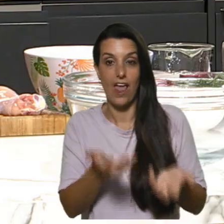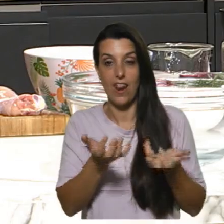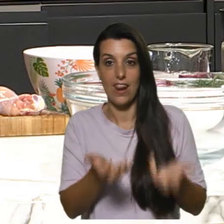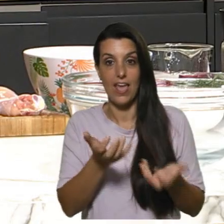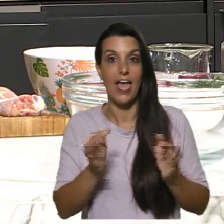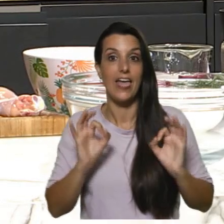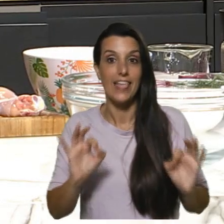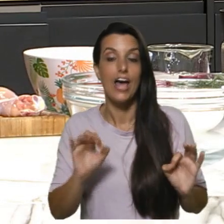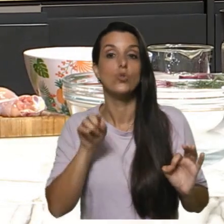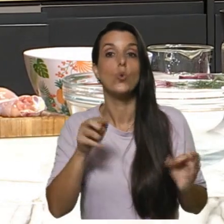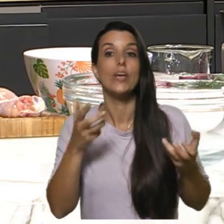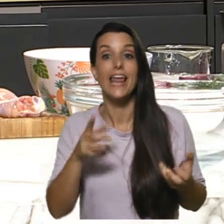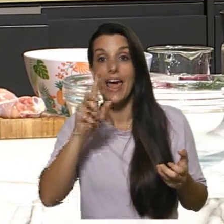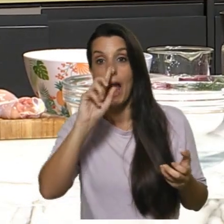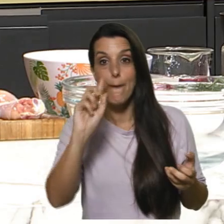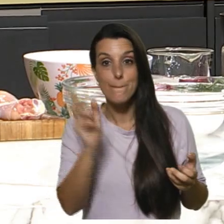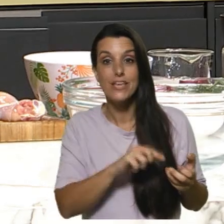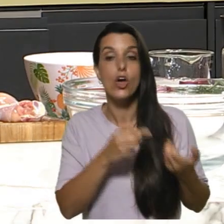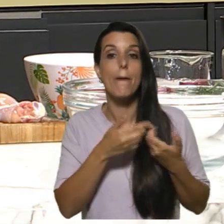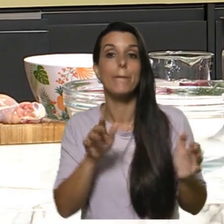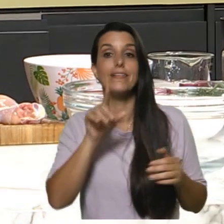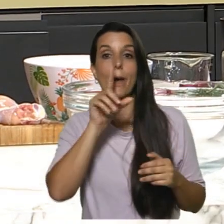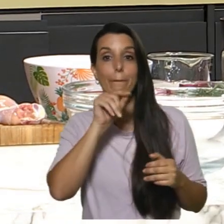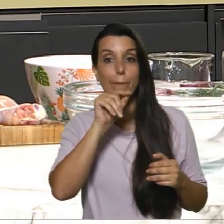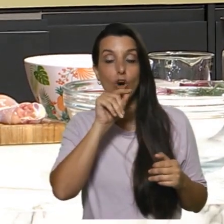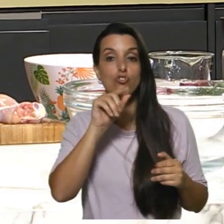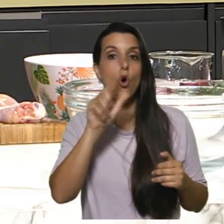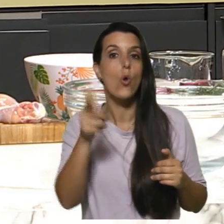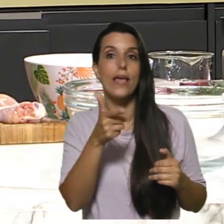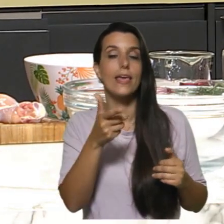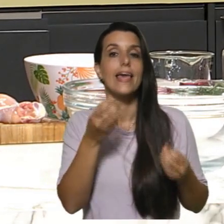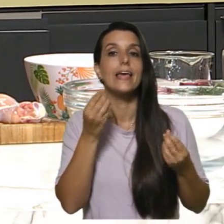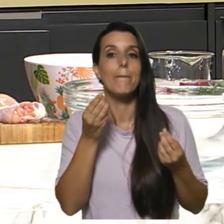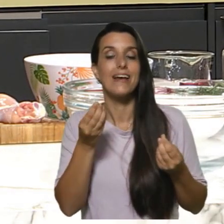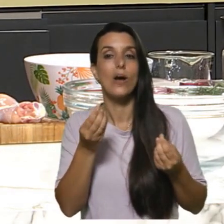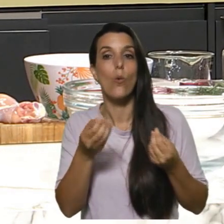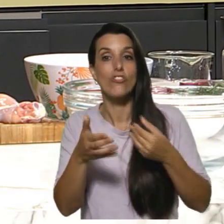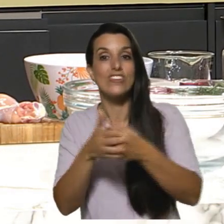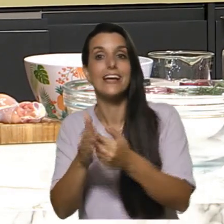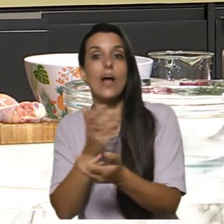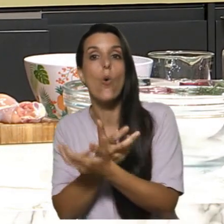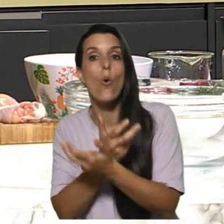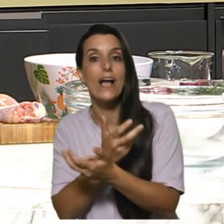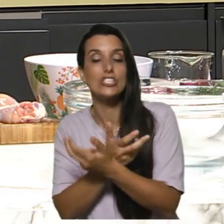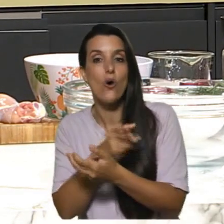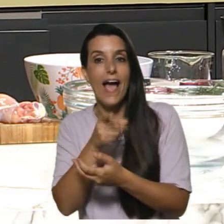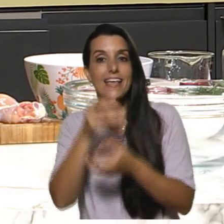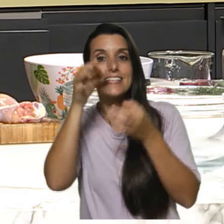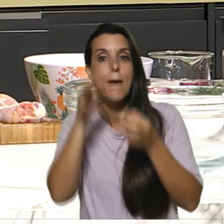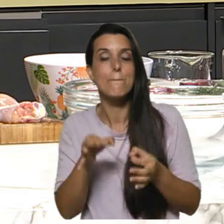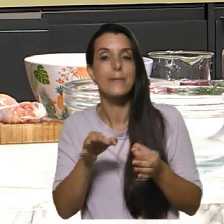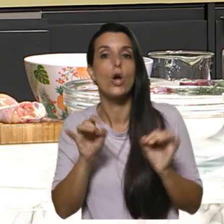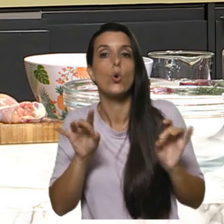¿Está? Si vos querés ir rápido, andate con unas pechugas. No vas a tener riesgo. ¿Sabés qué pasa? Cuando estás cerca del hueso, ahí esa parte siempre te queda